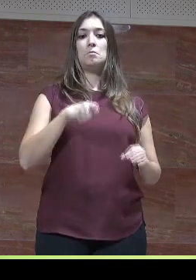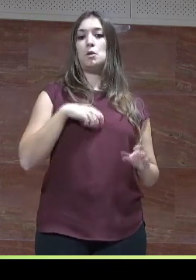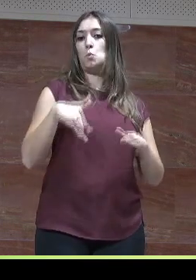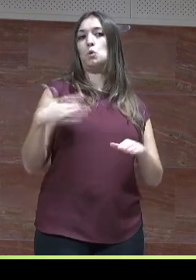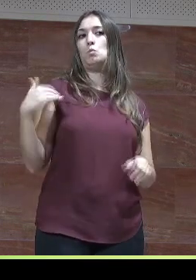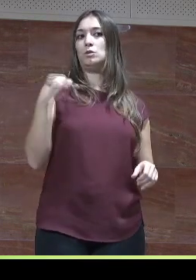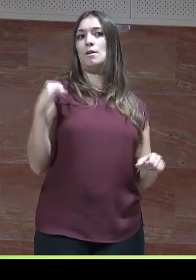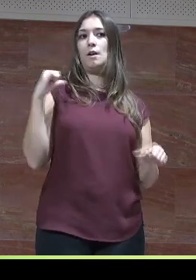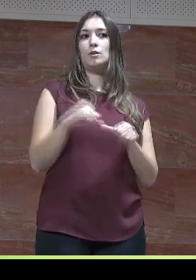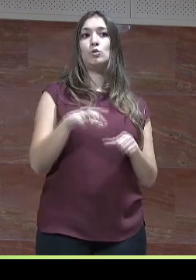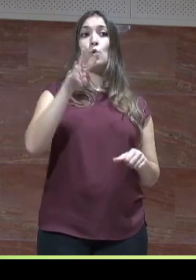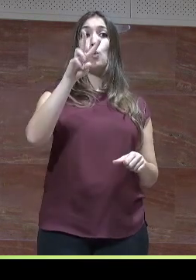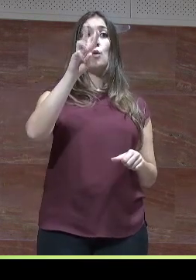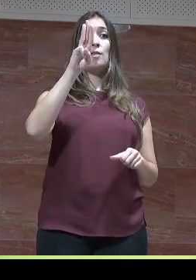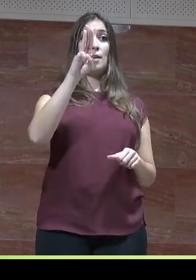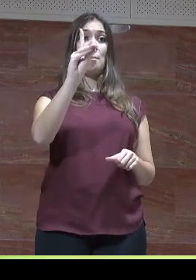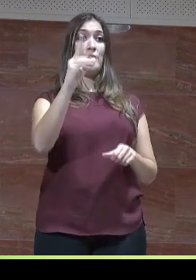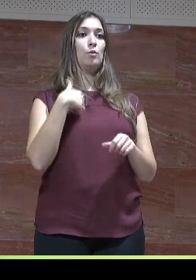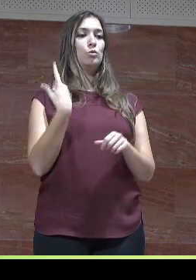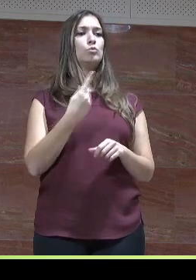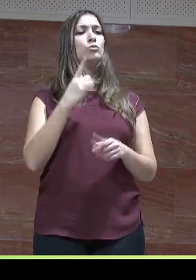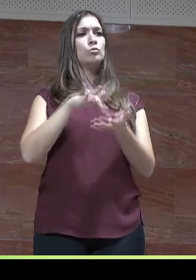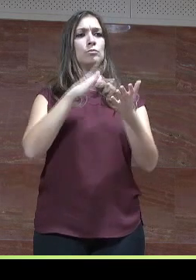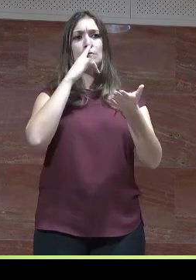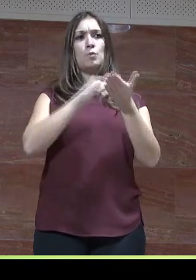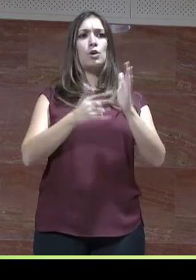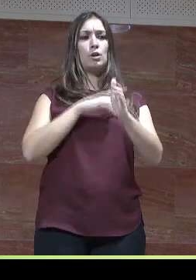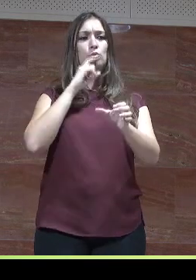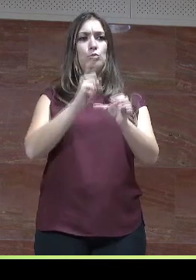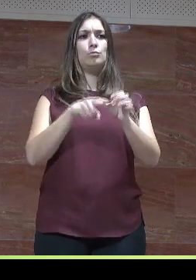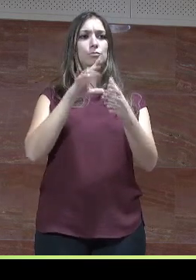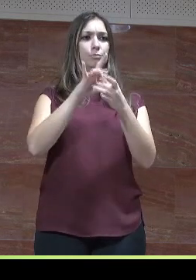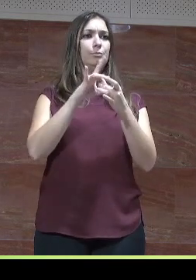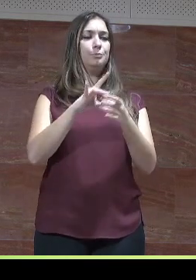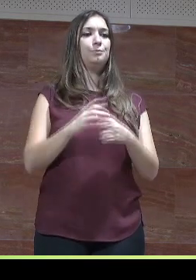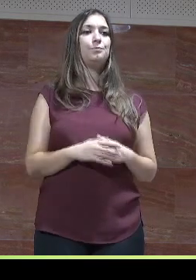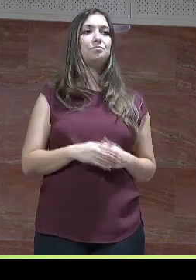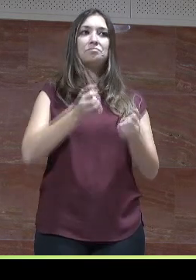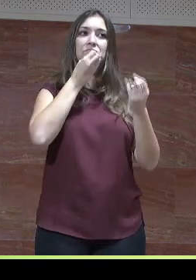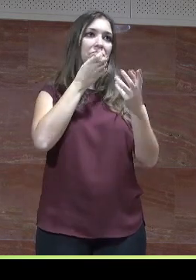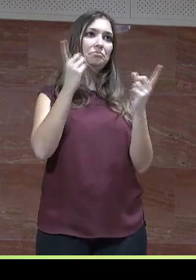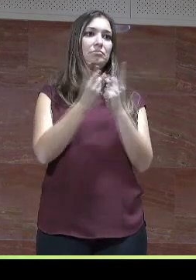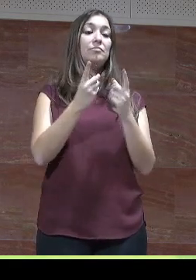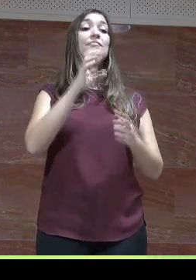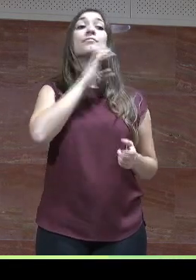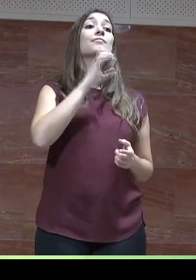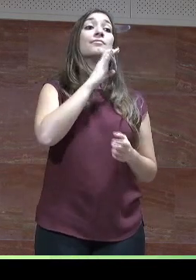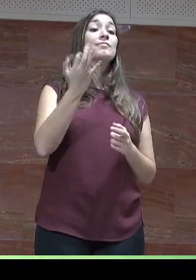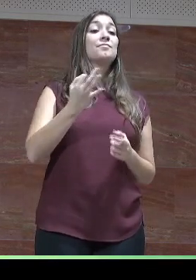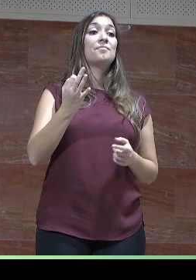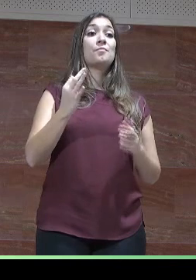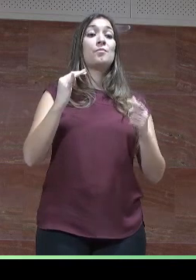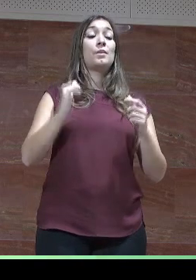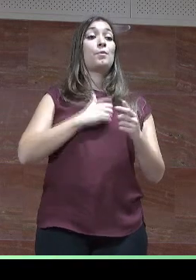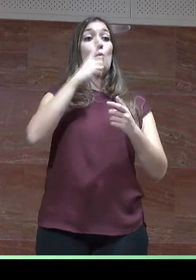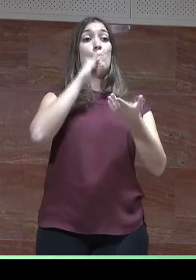últimos años. Nosotros, UDP, hemos participado incluso en algún proyecto que tiene que ver con esto. Y os cuento simplemente la anécdota de que, empezando